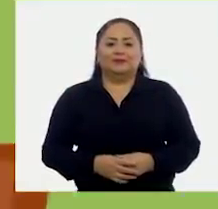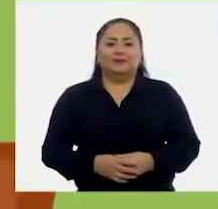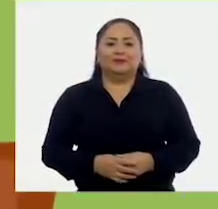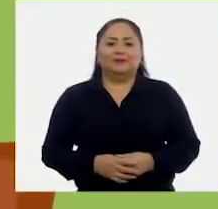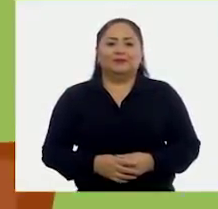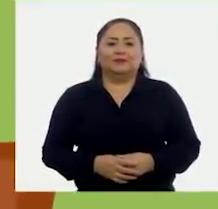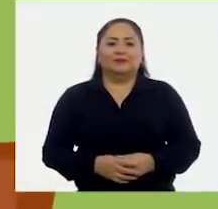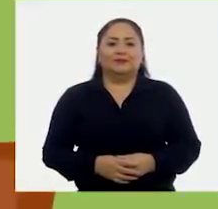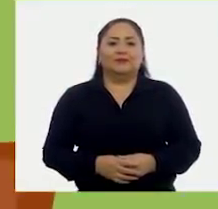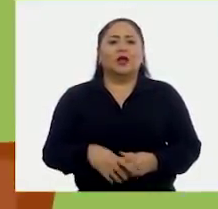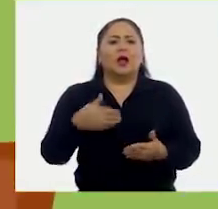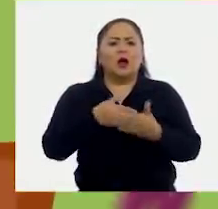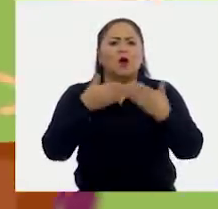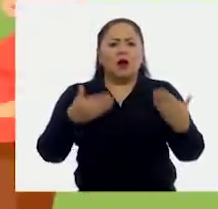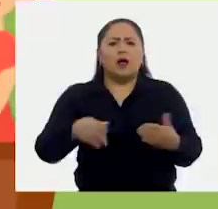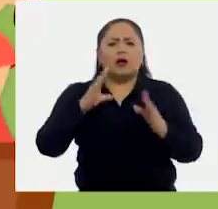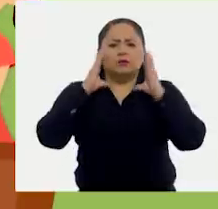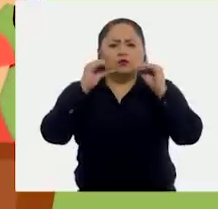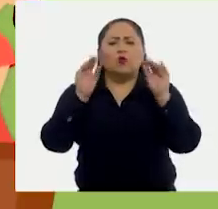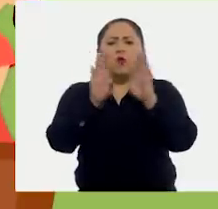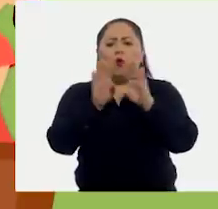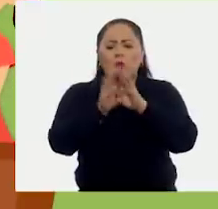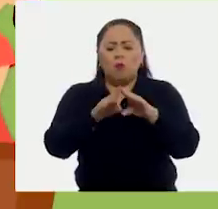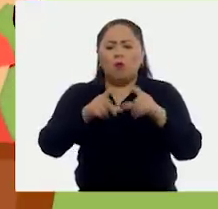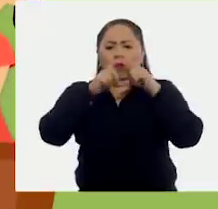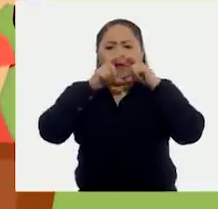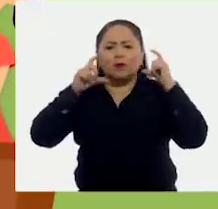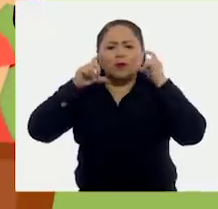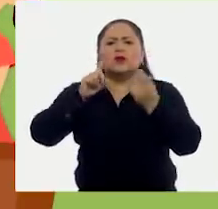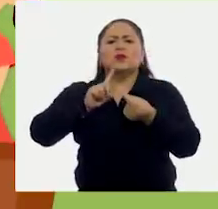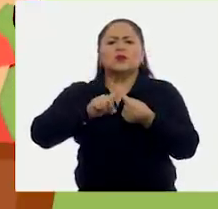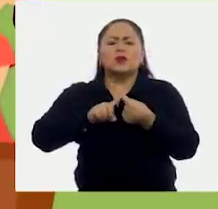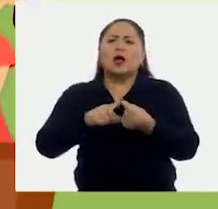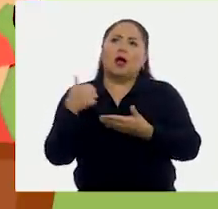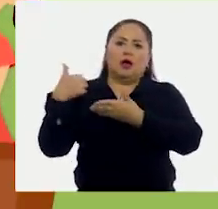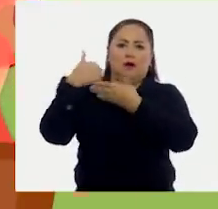Te enseñaremos cómo armar un cubrebocas con ayuda de un adulto.